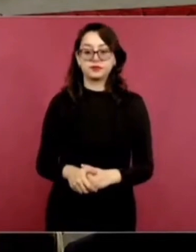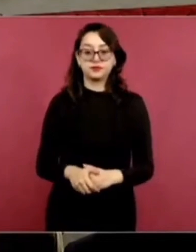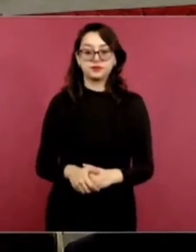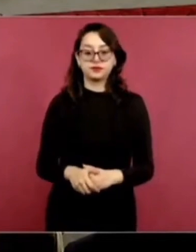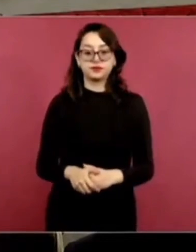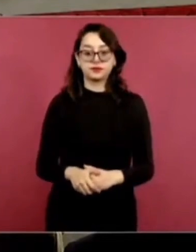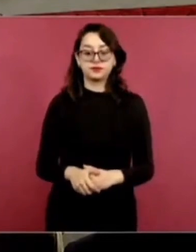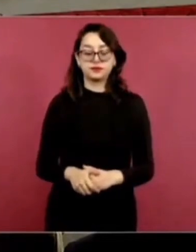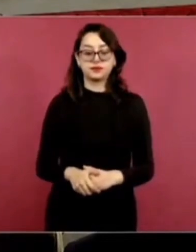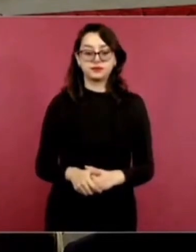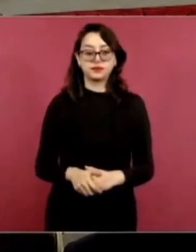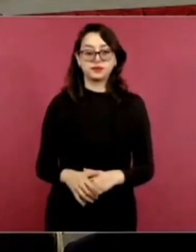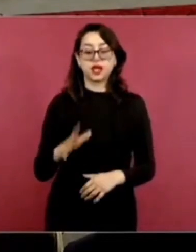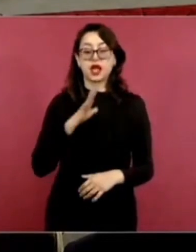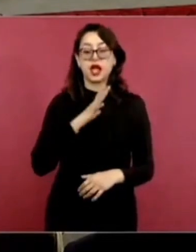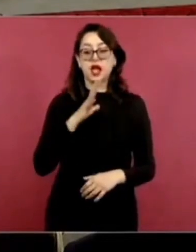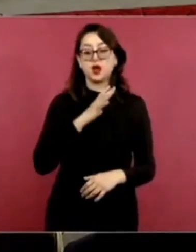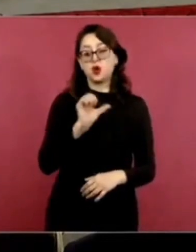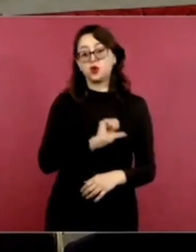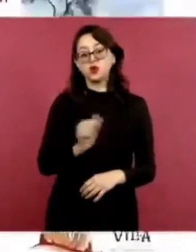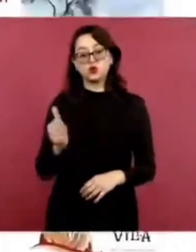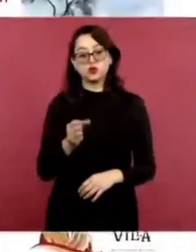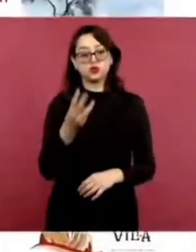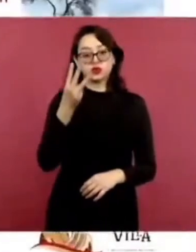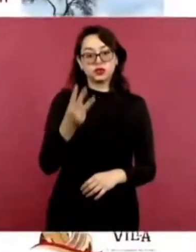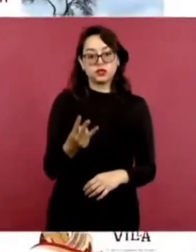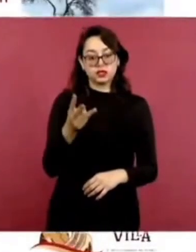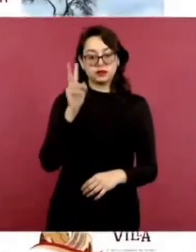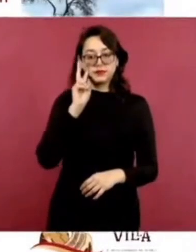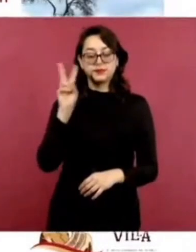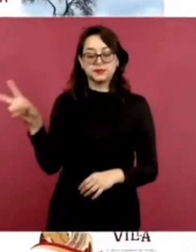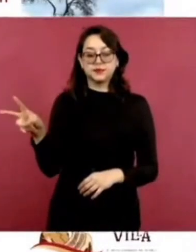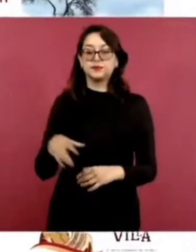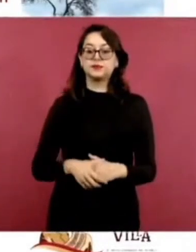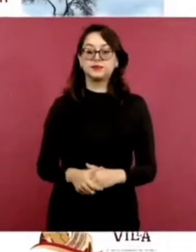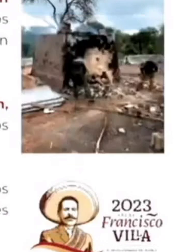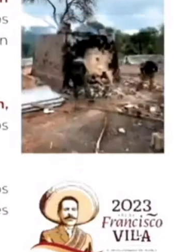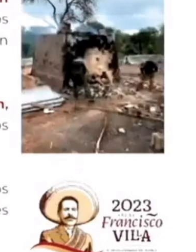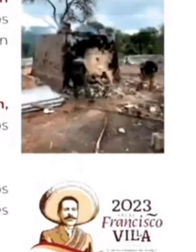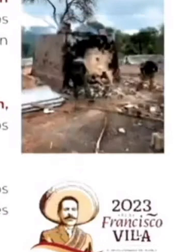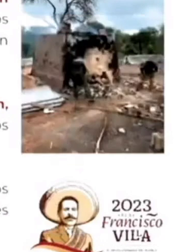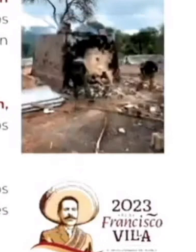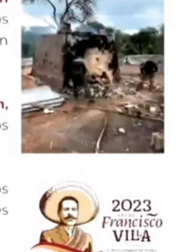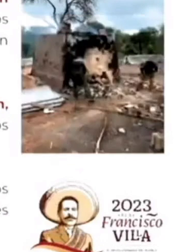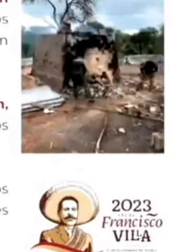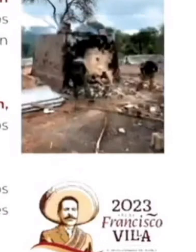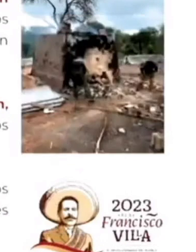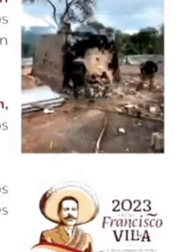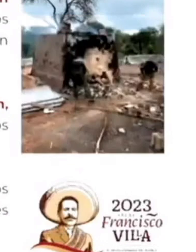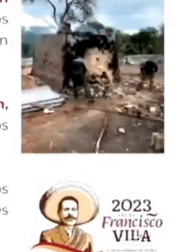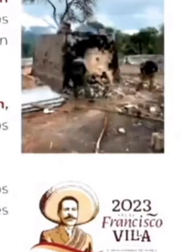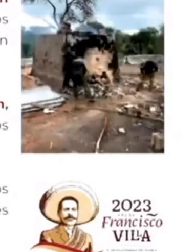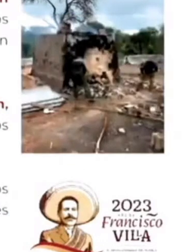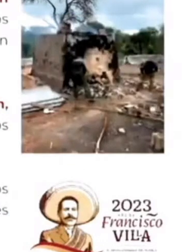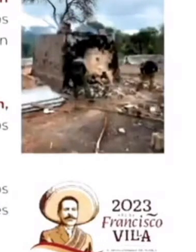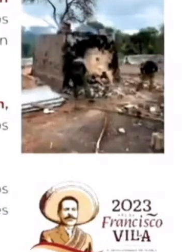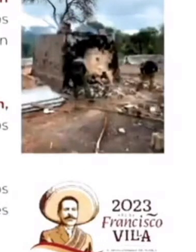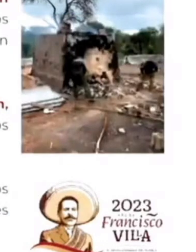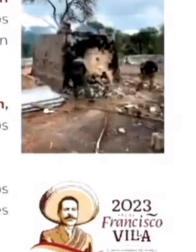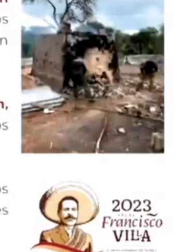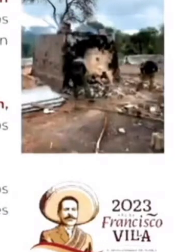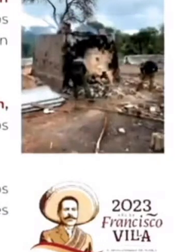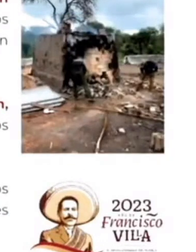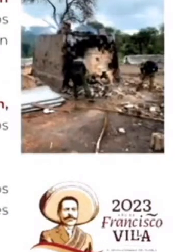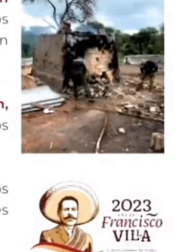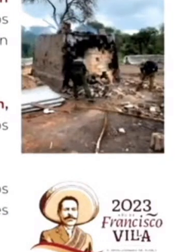Tenemos aquí tres detenidos, Valentín, Enaú y Emanuel, por su presunta participación